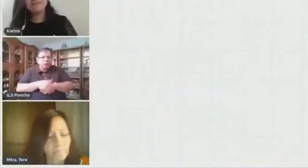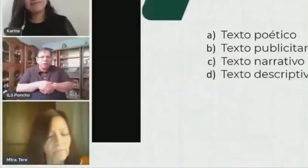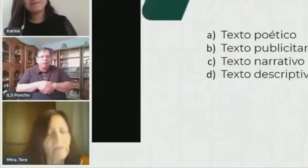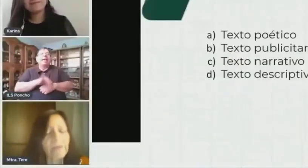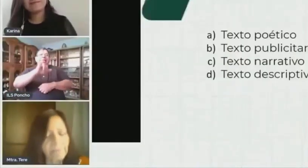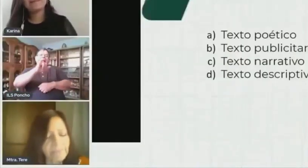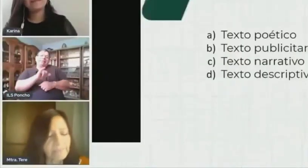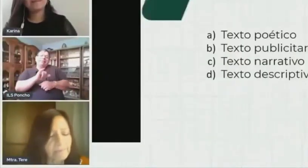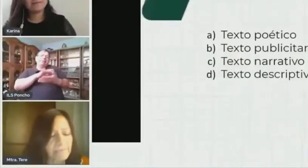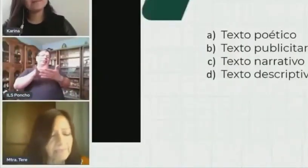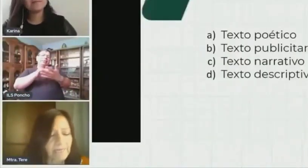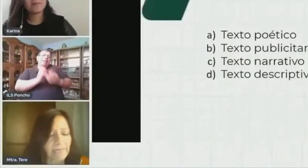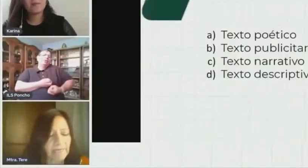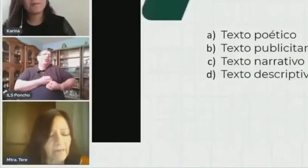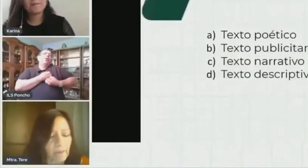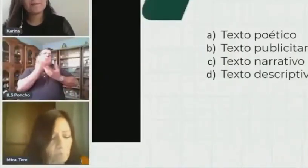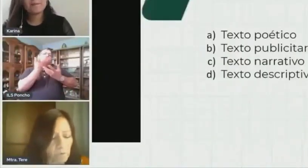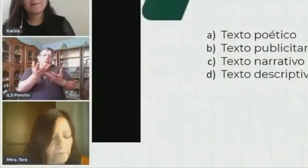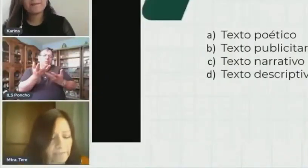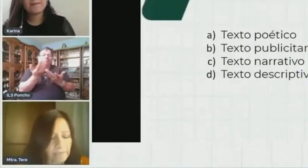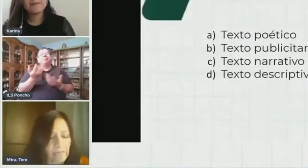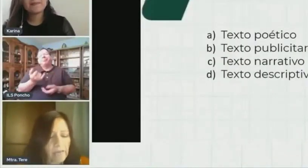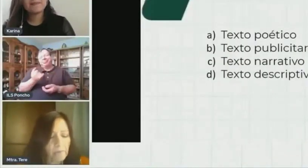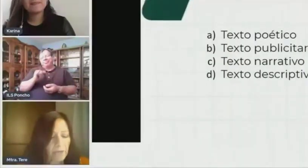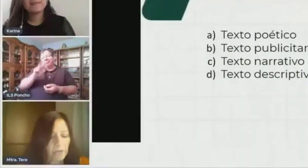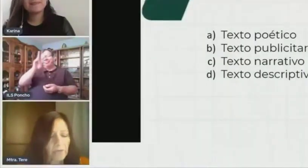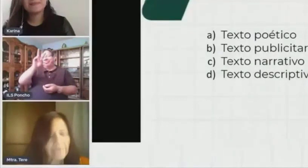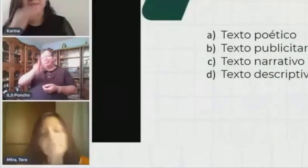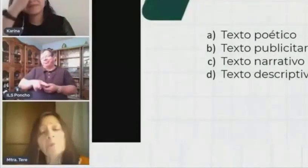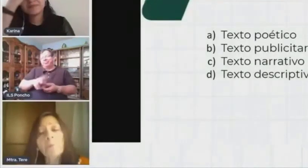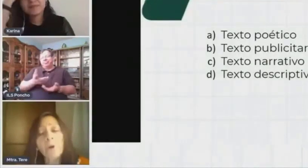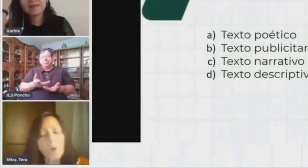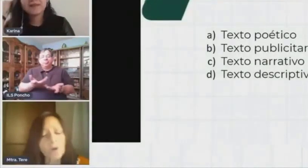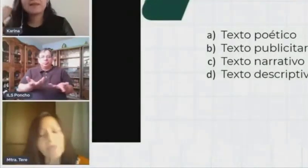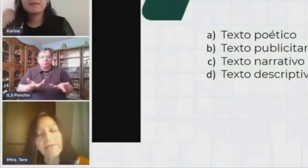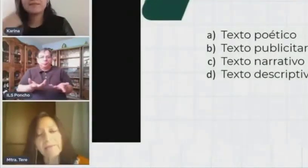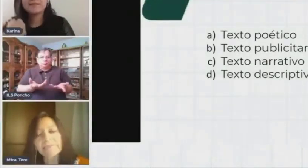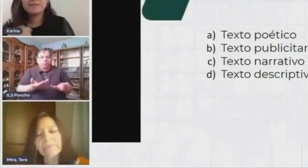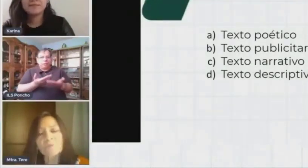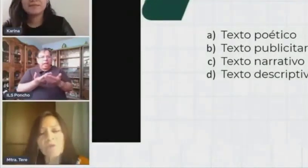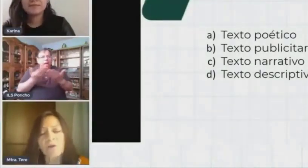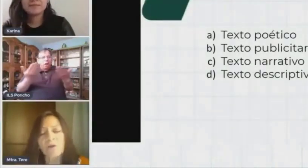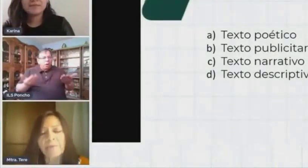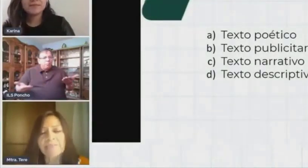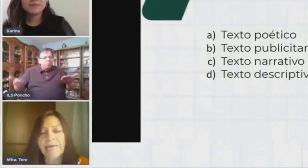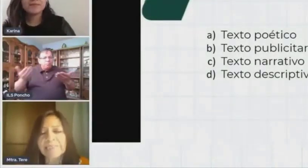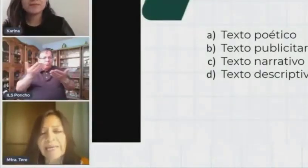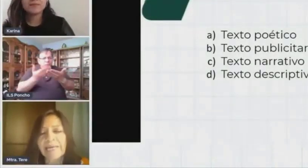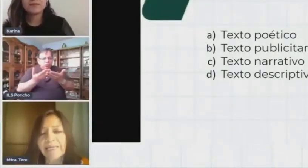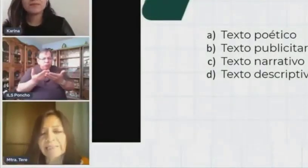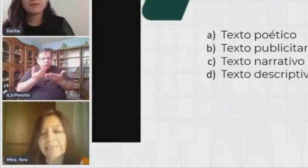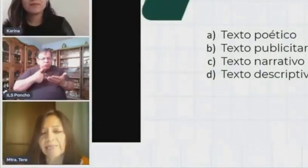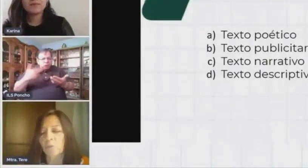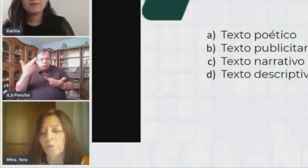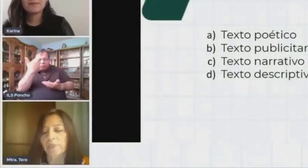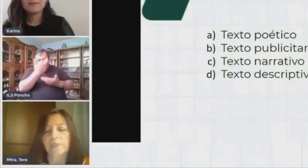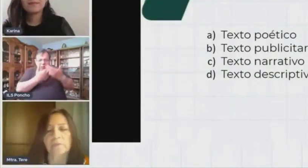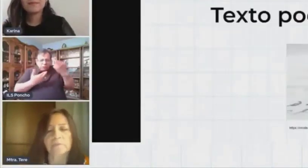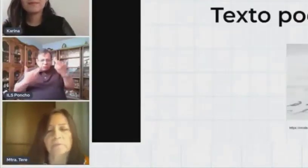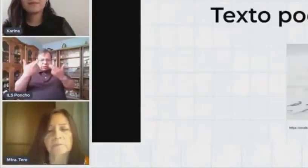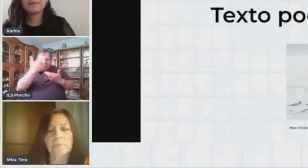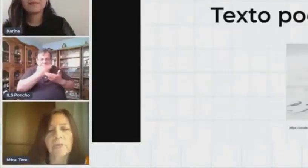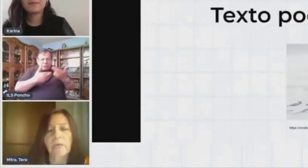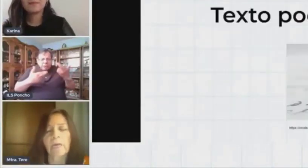poético Efectivamente Karina, muy bien Bueno, les propongo que revisemos algo más acerca del texto